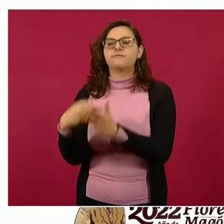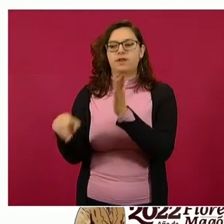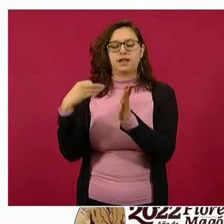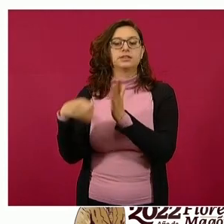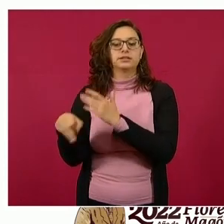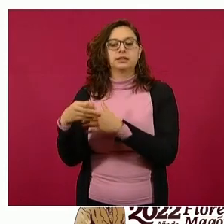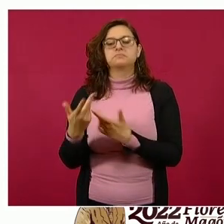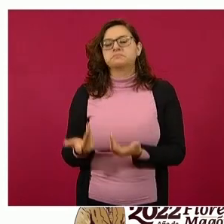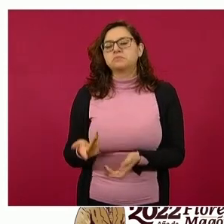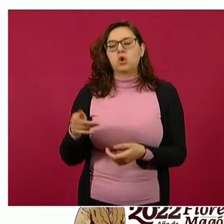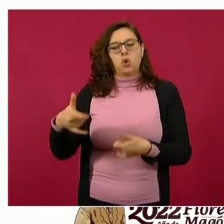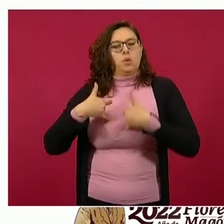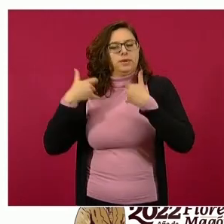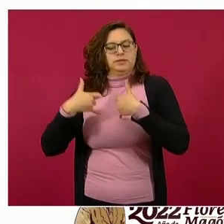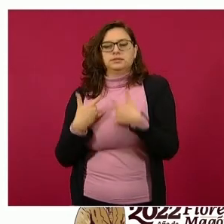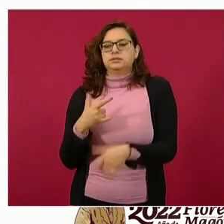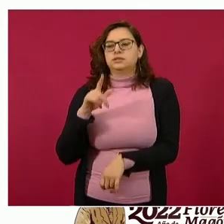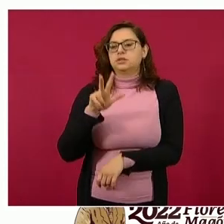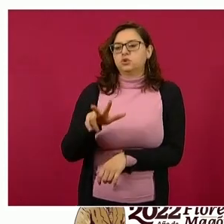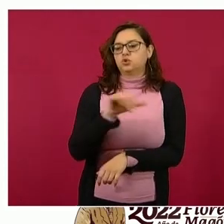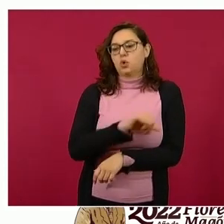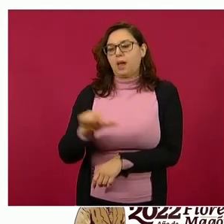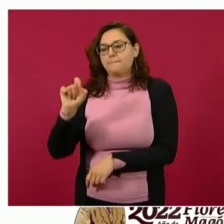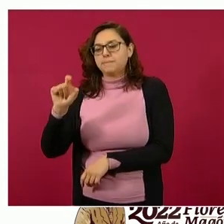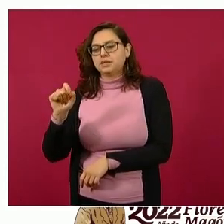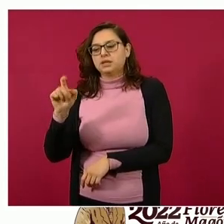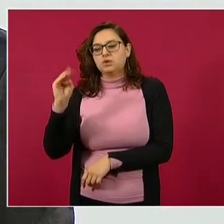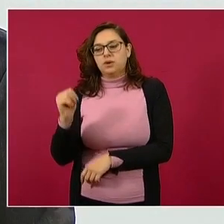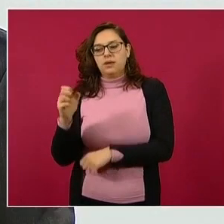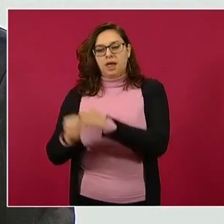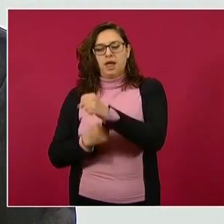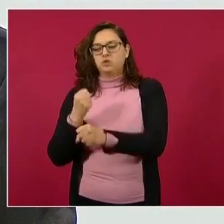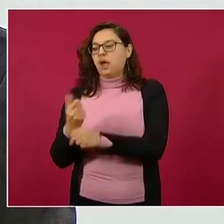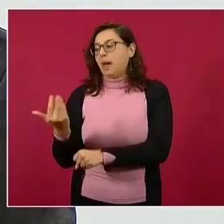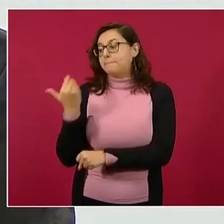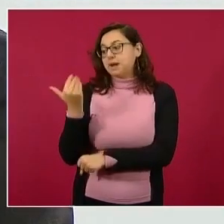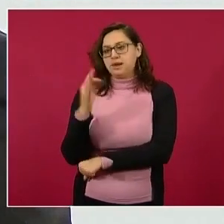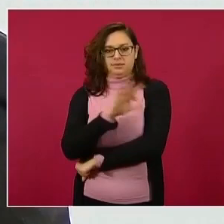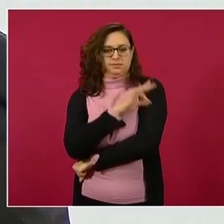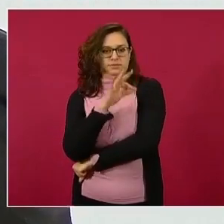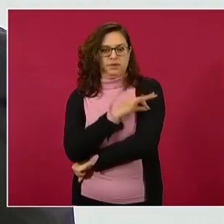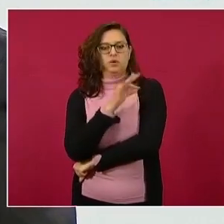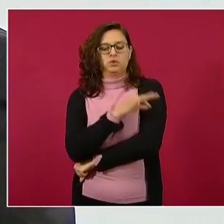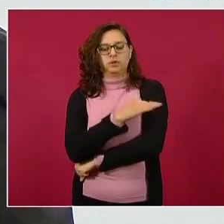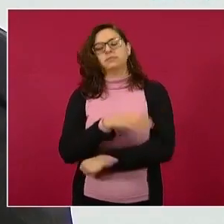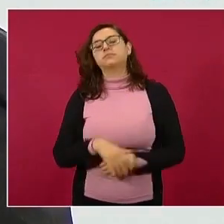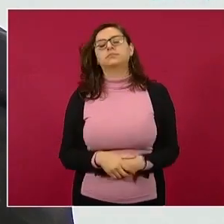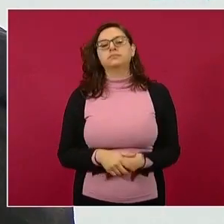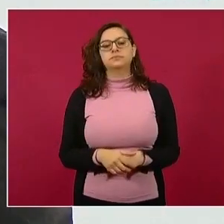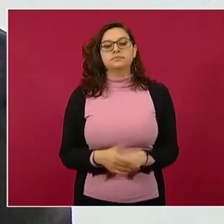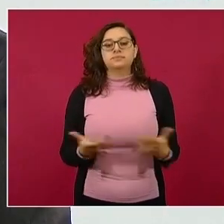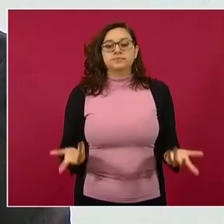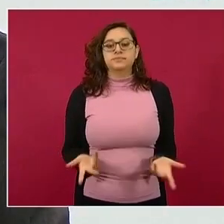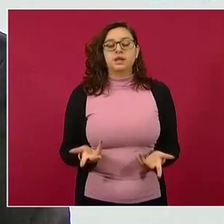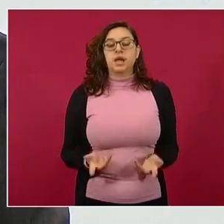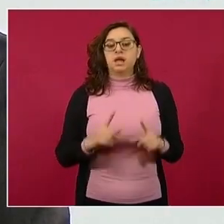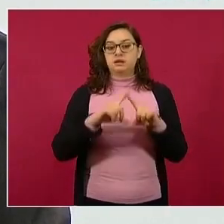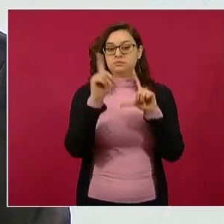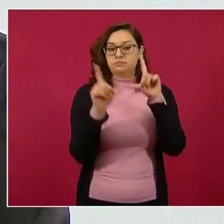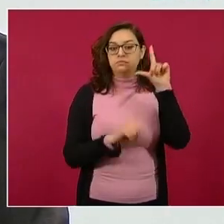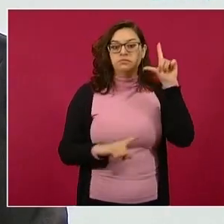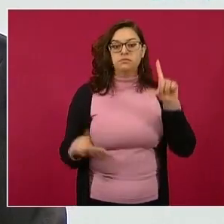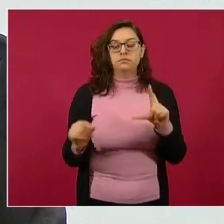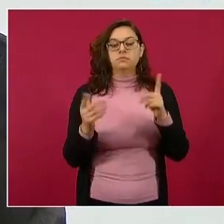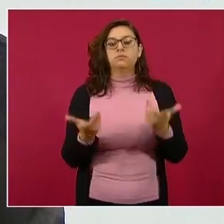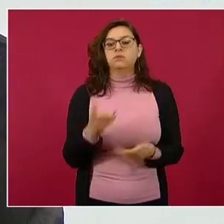a 29 años, pero el resto en su mayoría han completado ya el esquema. Esto nos lleva a una cobertura, como hemos